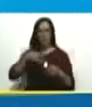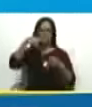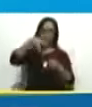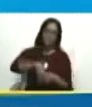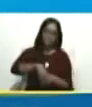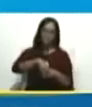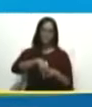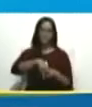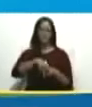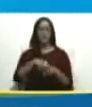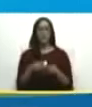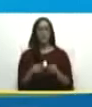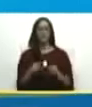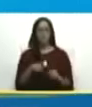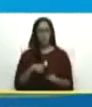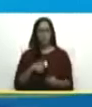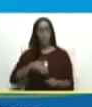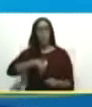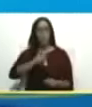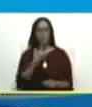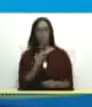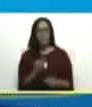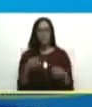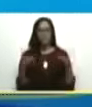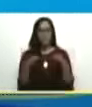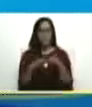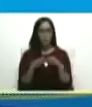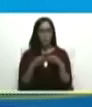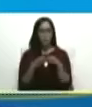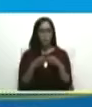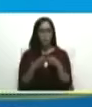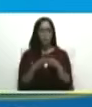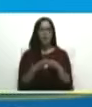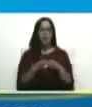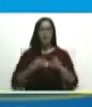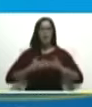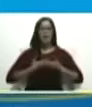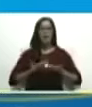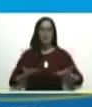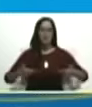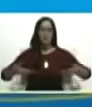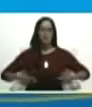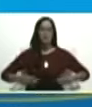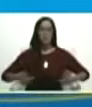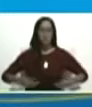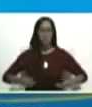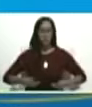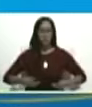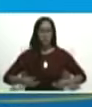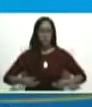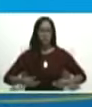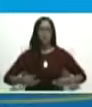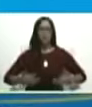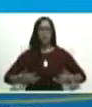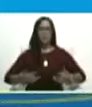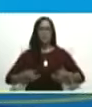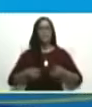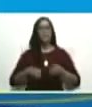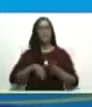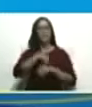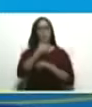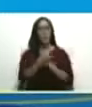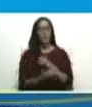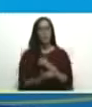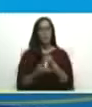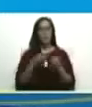este colegio, este cuerpo colegiado que está aquí, ha dado su mejor esfuerzo para que los proyectos